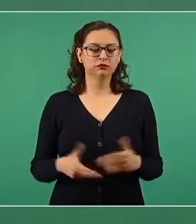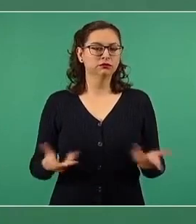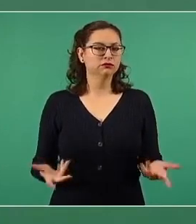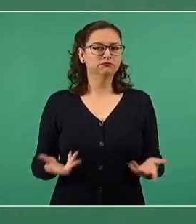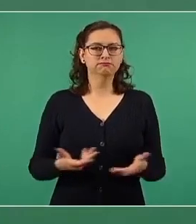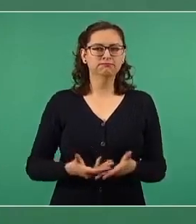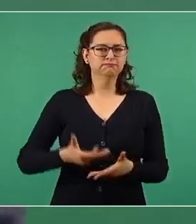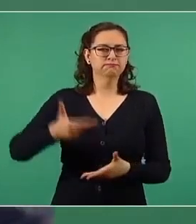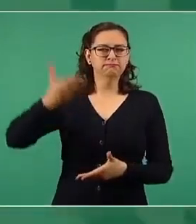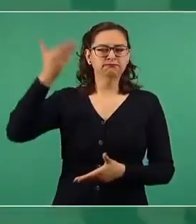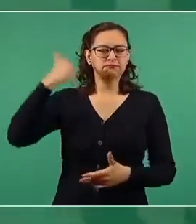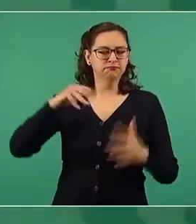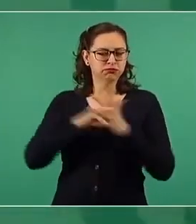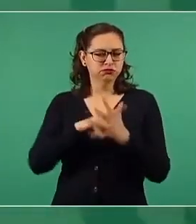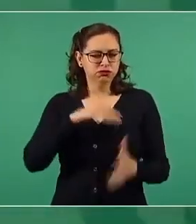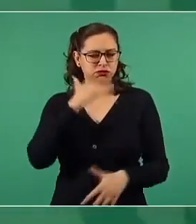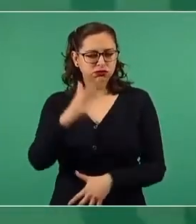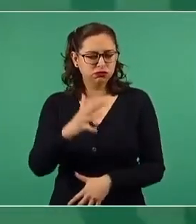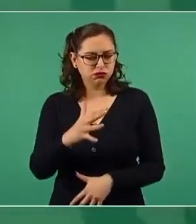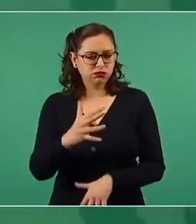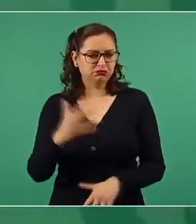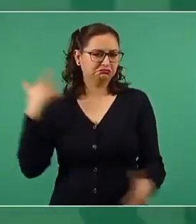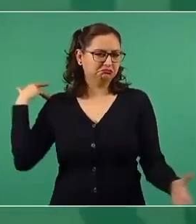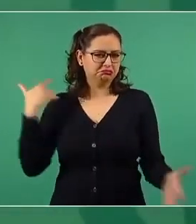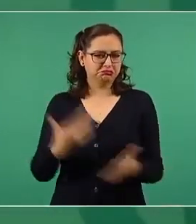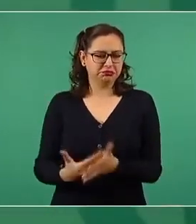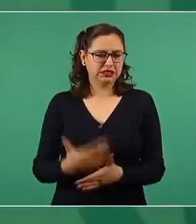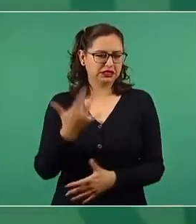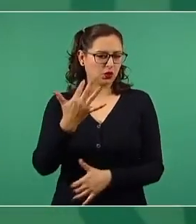Más de 50 años.